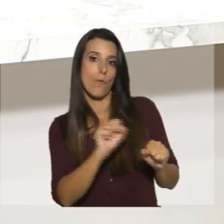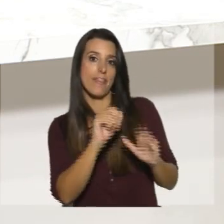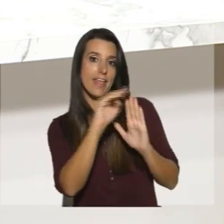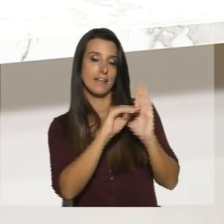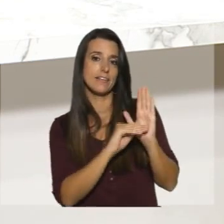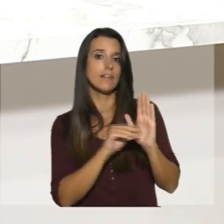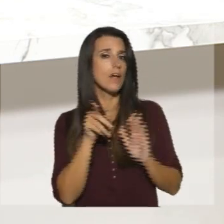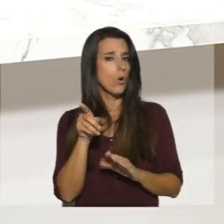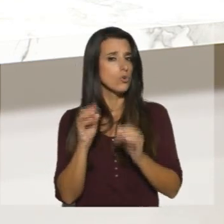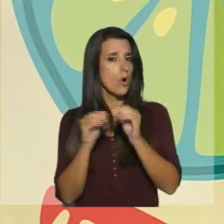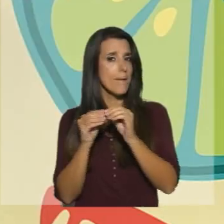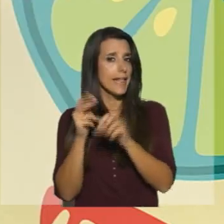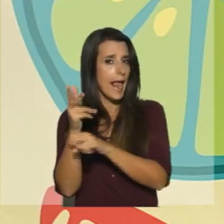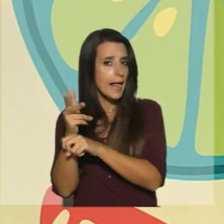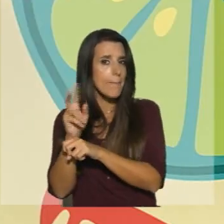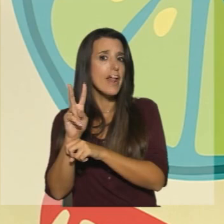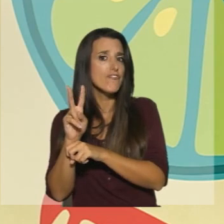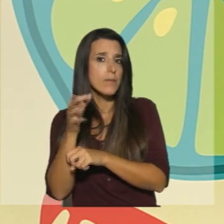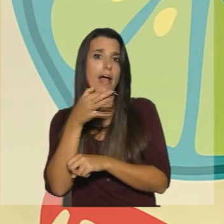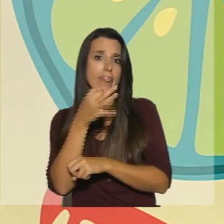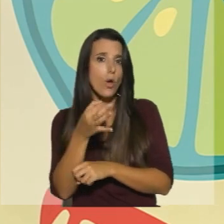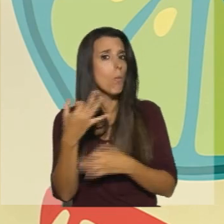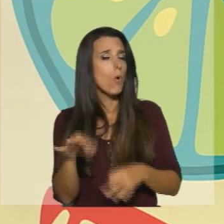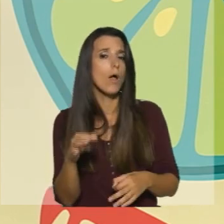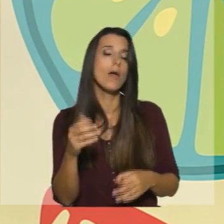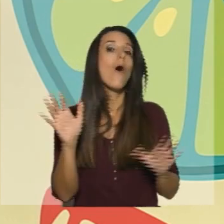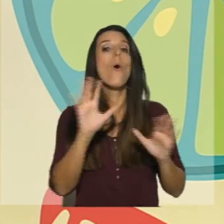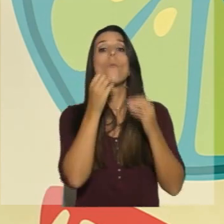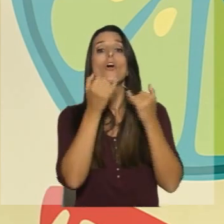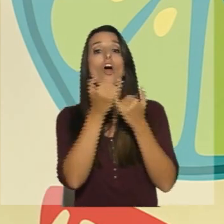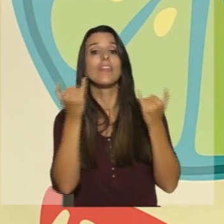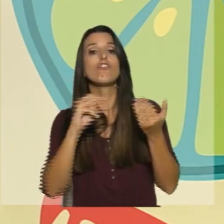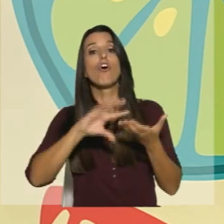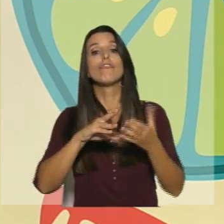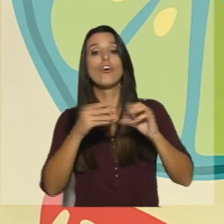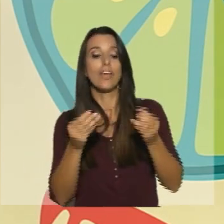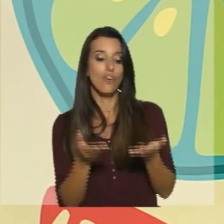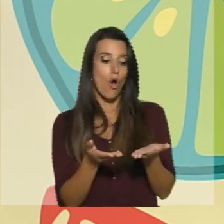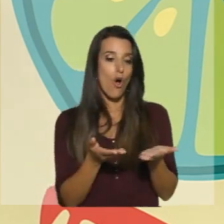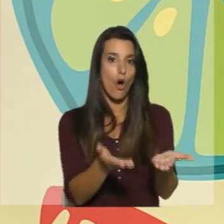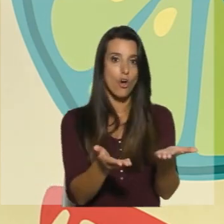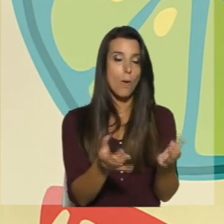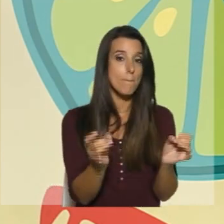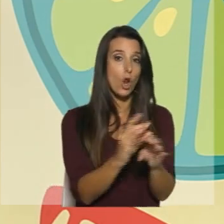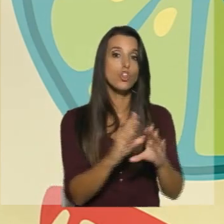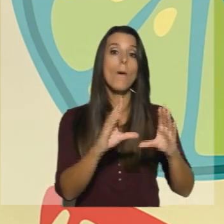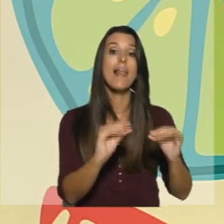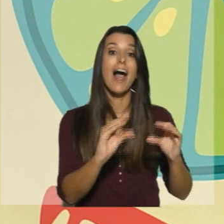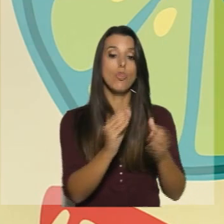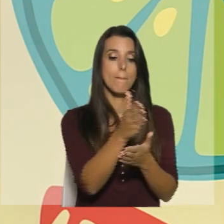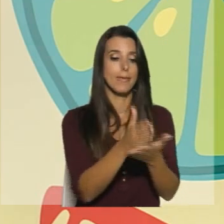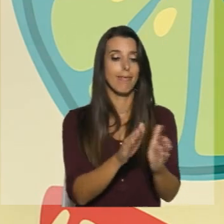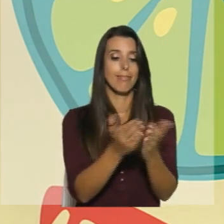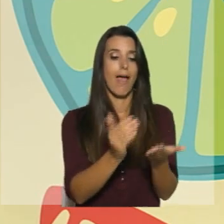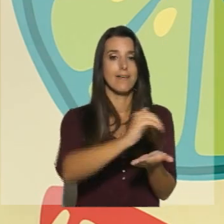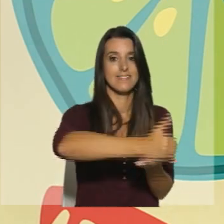que dijo Birna, te un digo éxito. Que fueron un éxito. Buenos días, Anita y Paula. Yo hago los boniatos al horno cuando están cocidos, los parto a la mitad, saco la